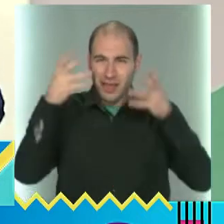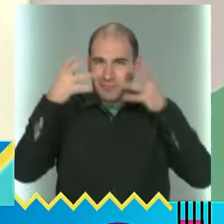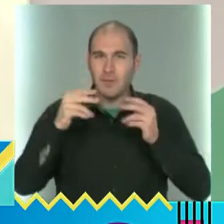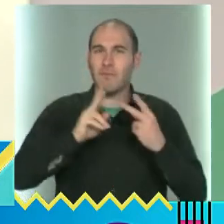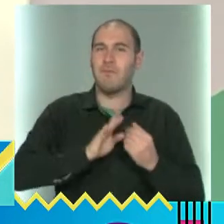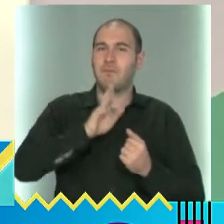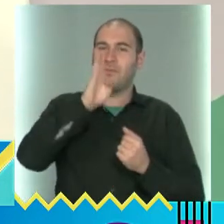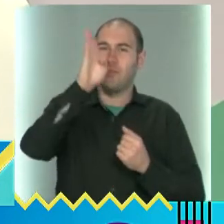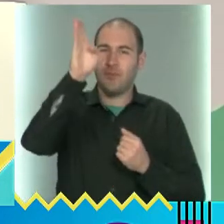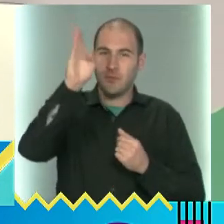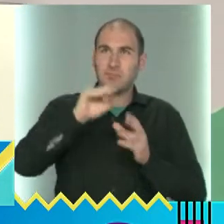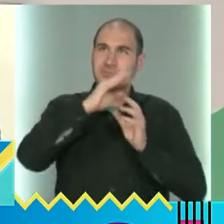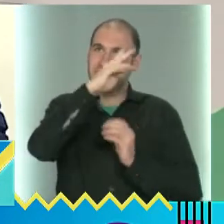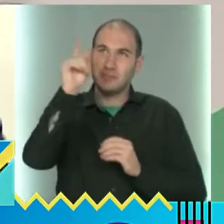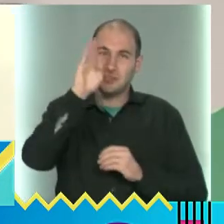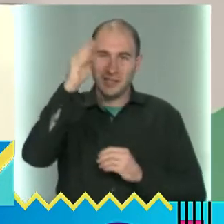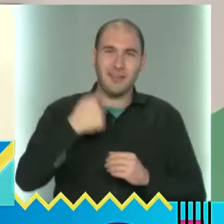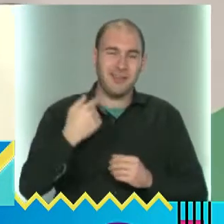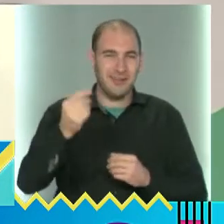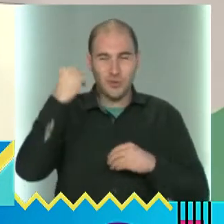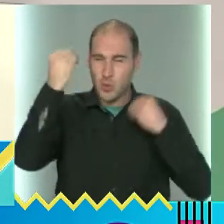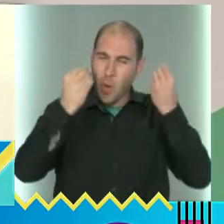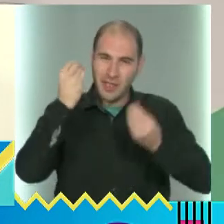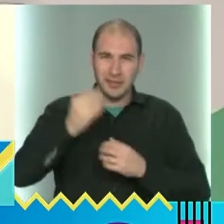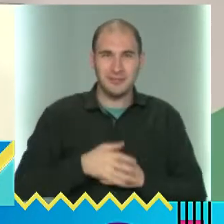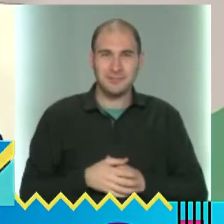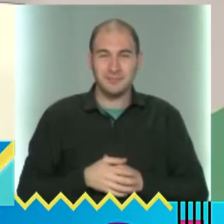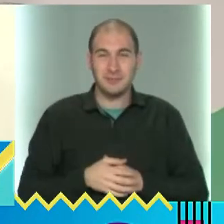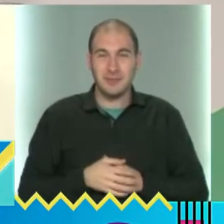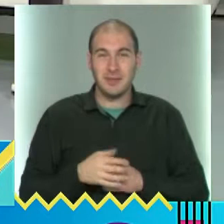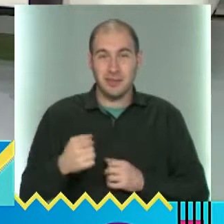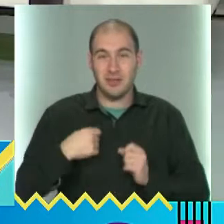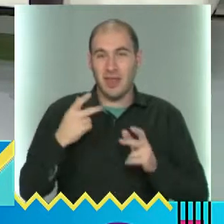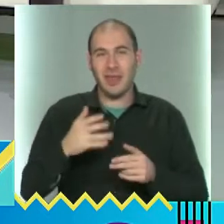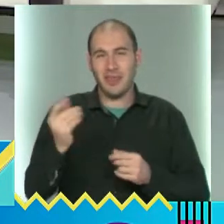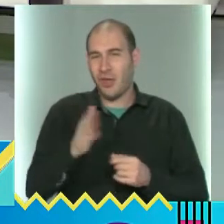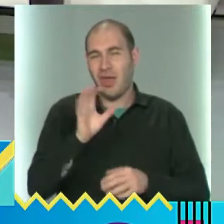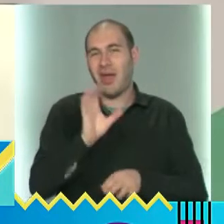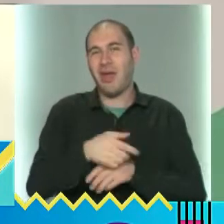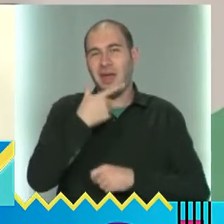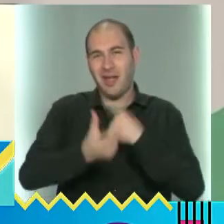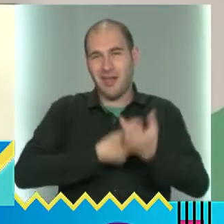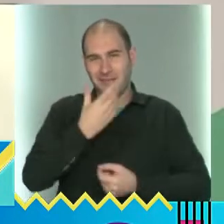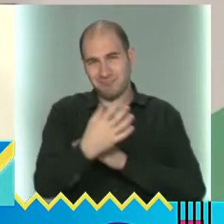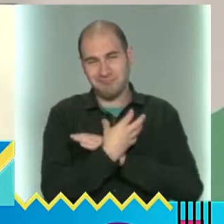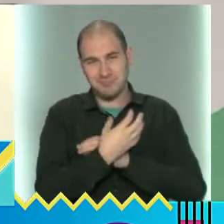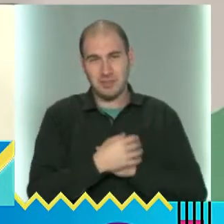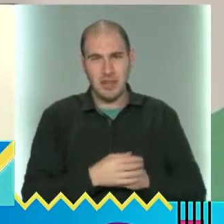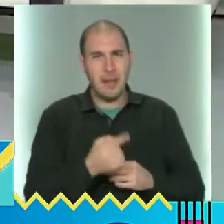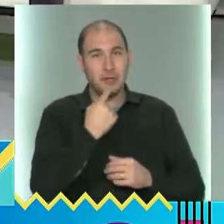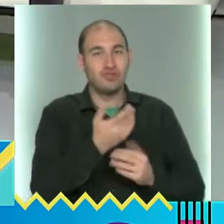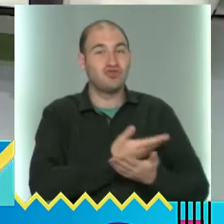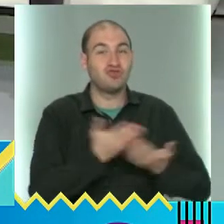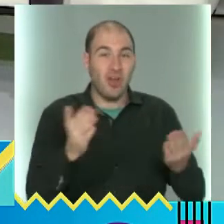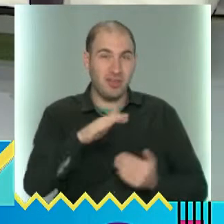astronauta, el sueño del pibe, la gente se mata de risa. Sí, no podemos decir porque se nos matan de risa, pero bueno, hay que... Creo que todos